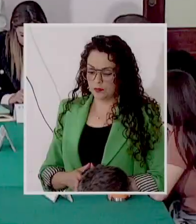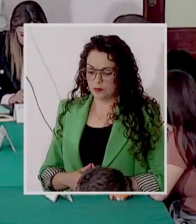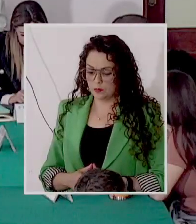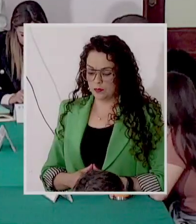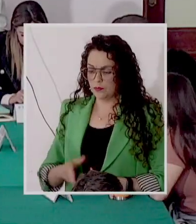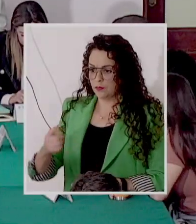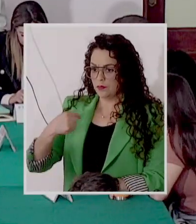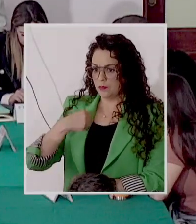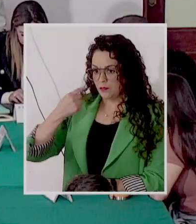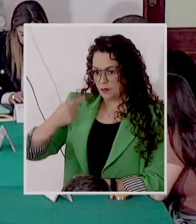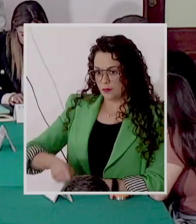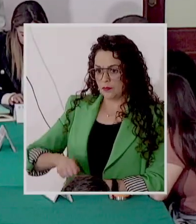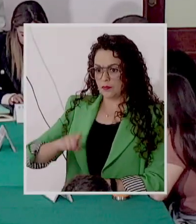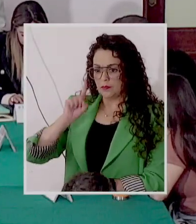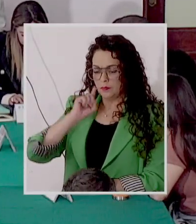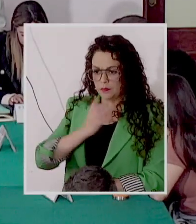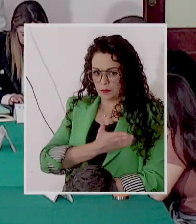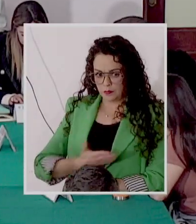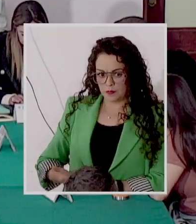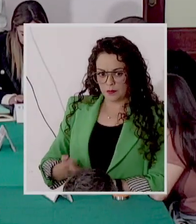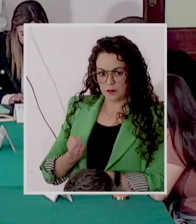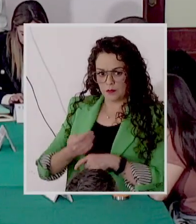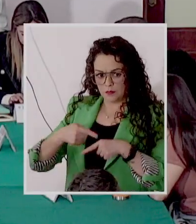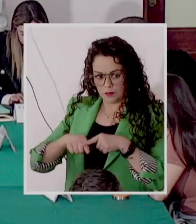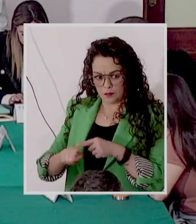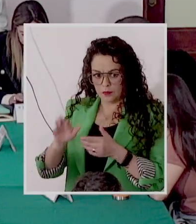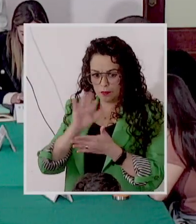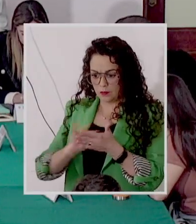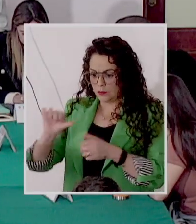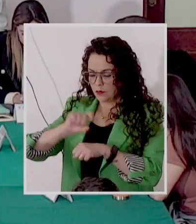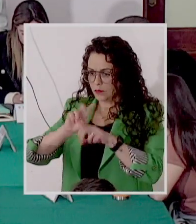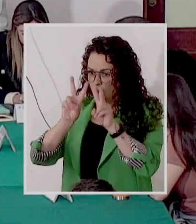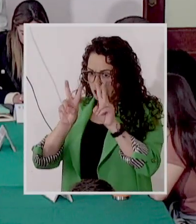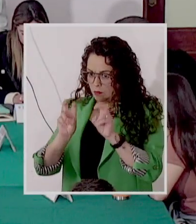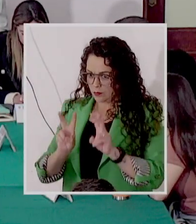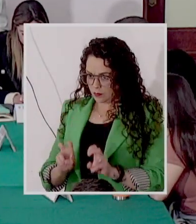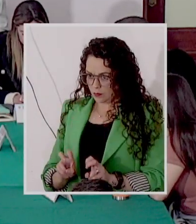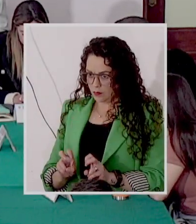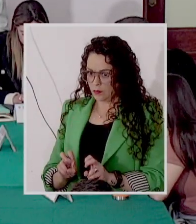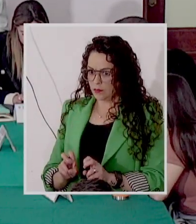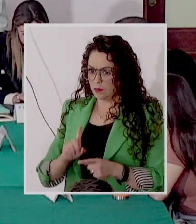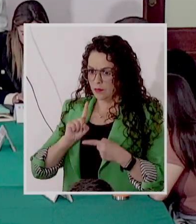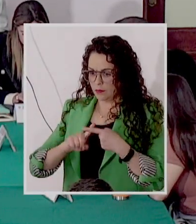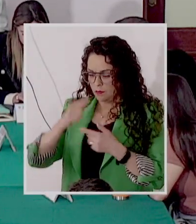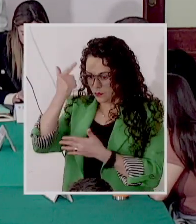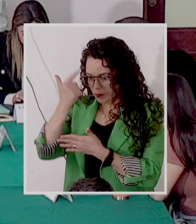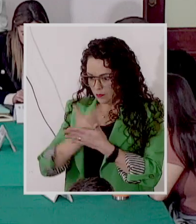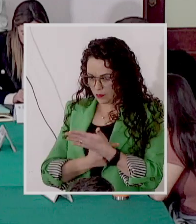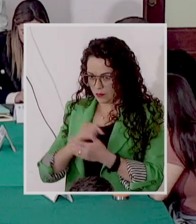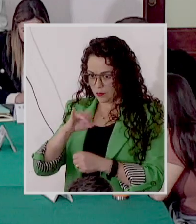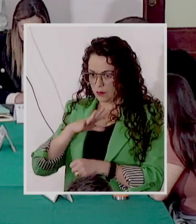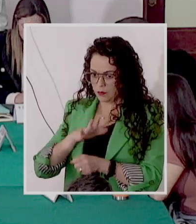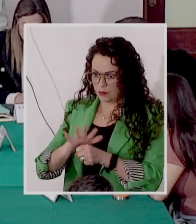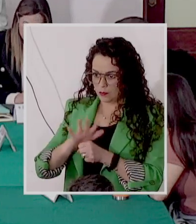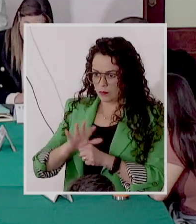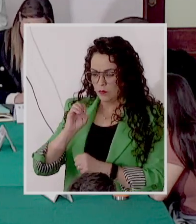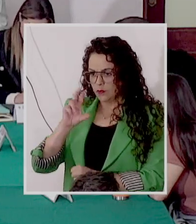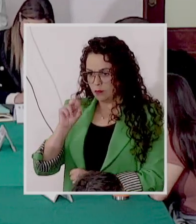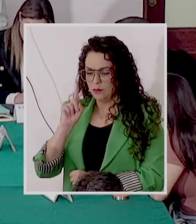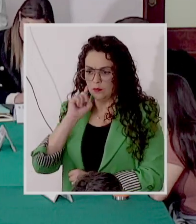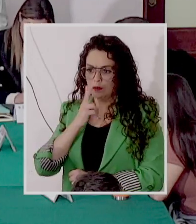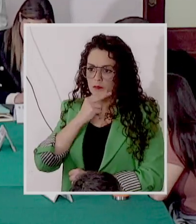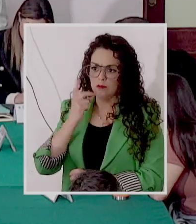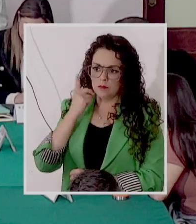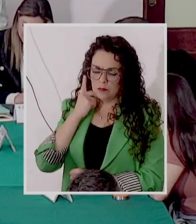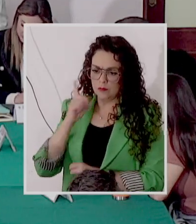Por instrucciones de la presidencia se procede a dar lectura a la orden del día de esta sesión. 1. Lista de asistencia y declaración de quórum. 2. Lectura del orden